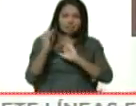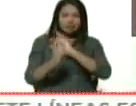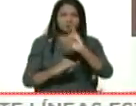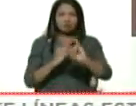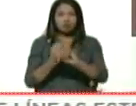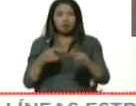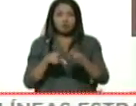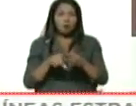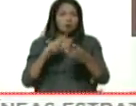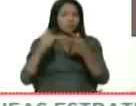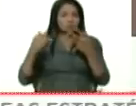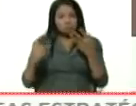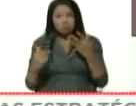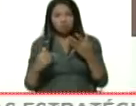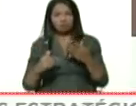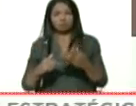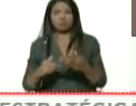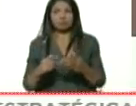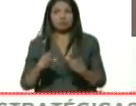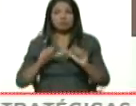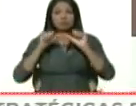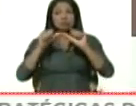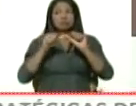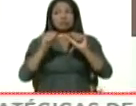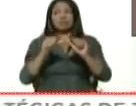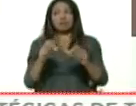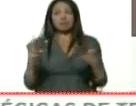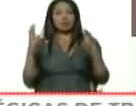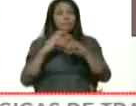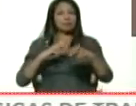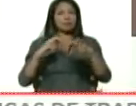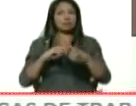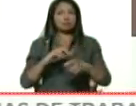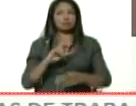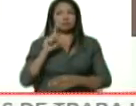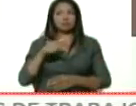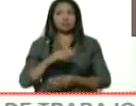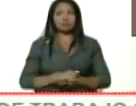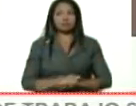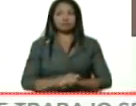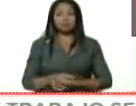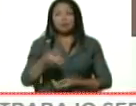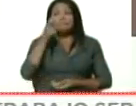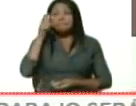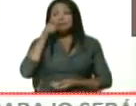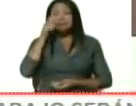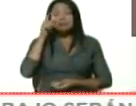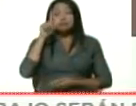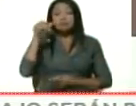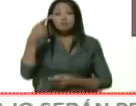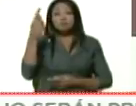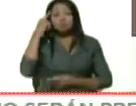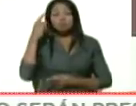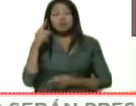rojos y seguiremos avanzando en investigaciones, pendiente en los próximos